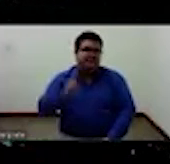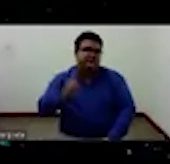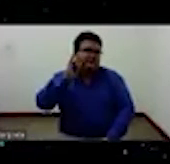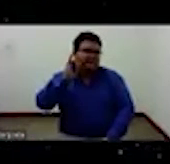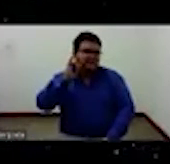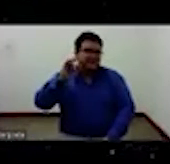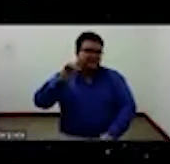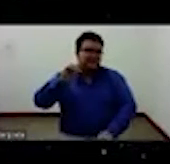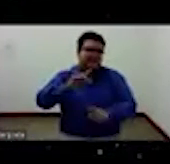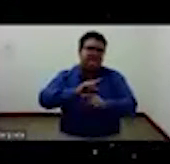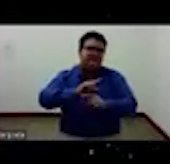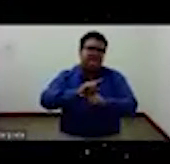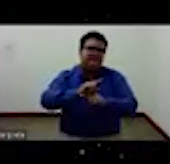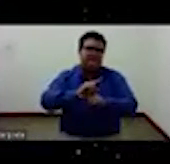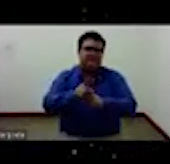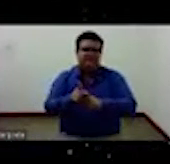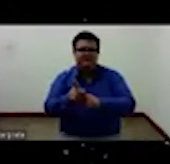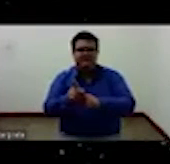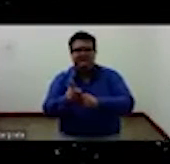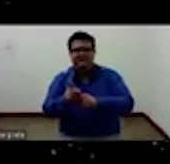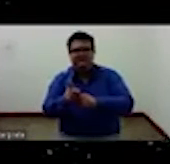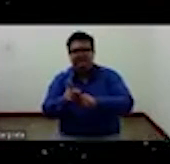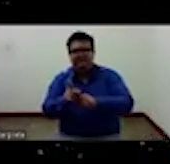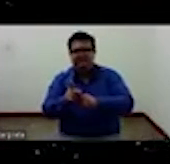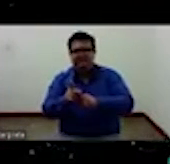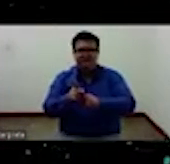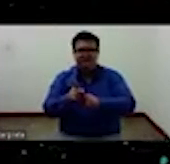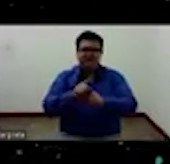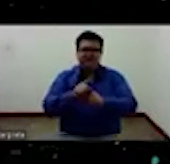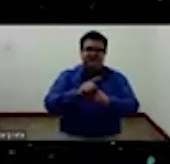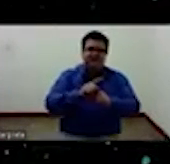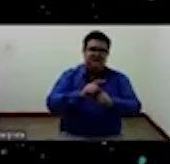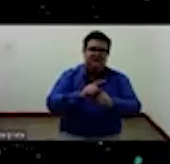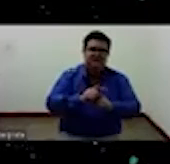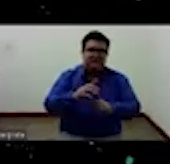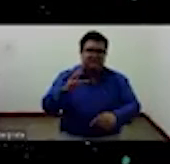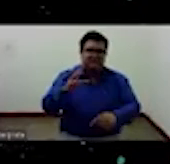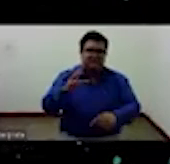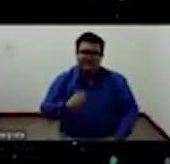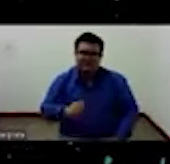¿Qué pasa? ¿Por qué no me dejan? Minuto, perdón, reviso.